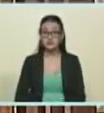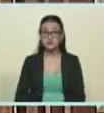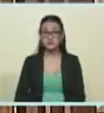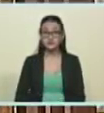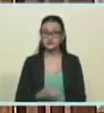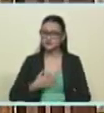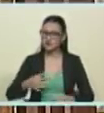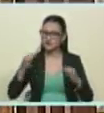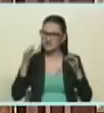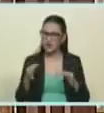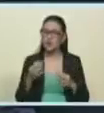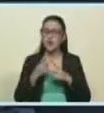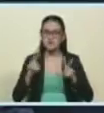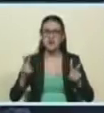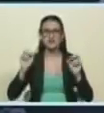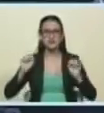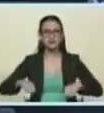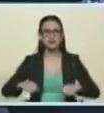Estoy seguro que van a ser en paz.